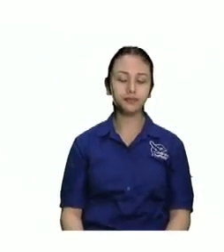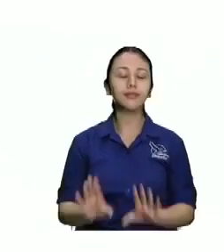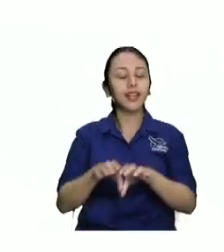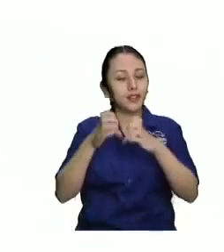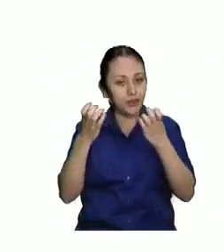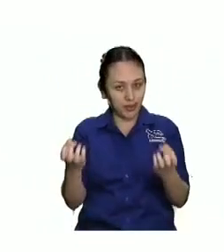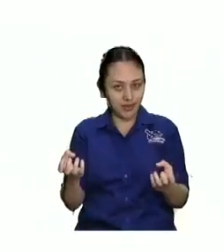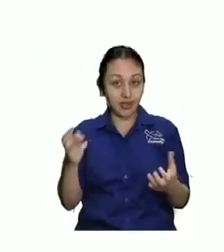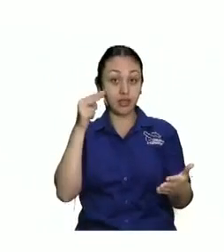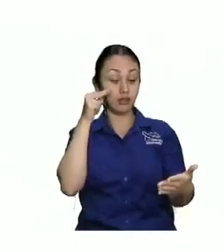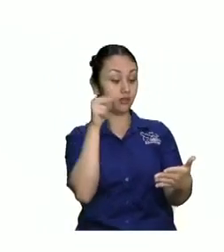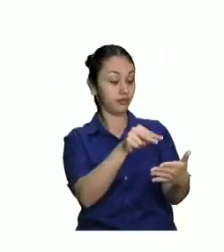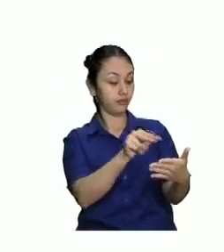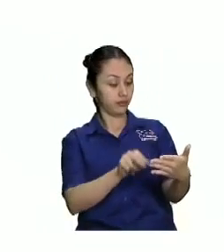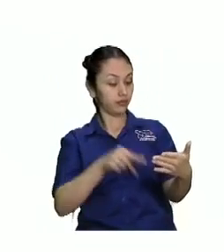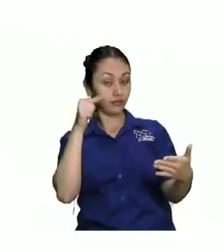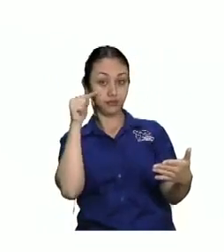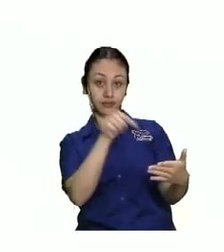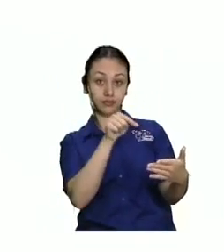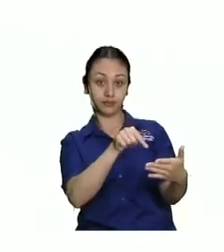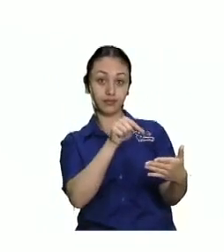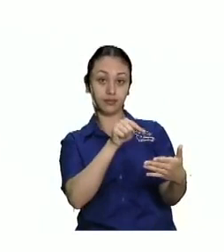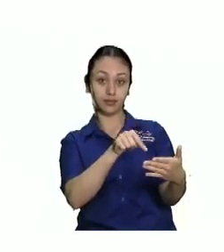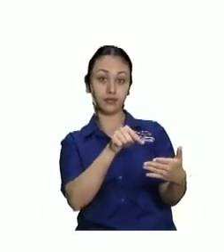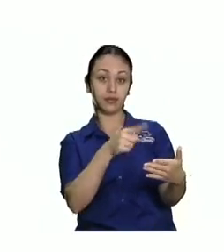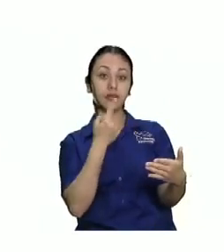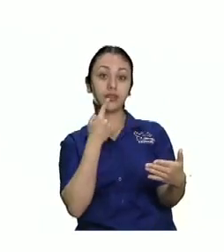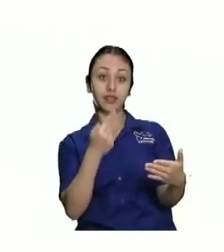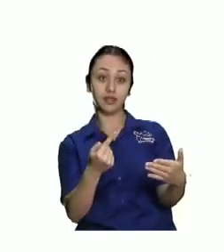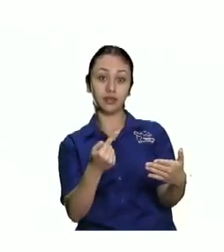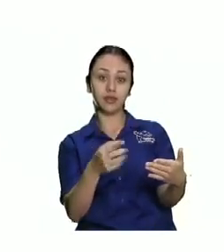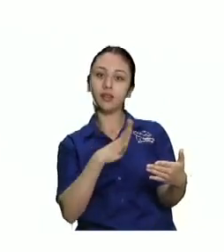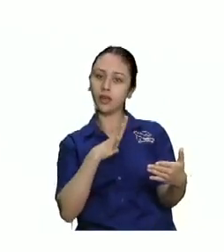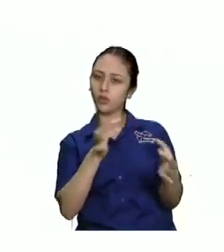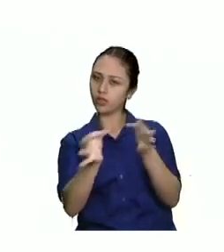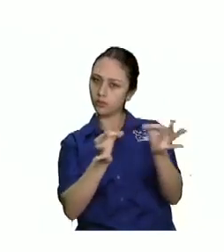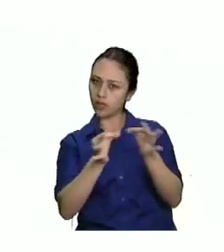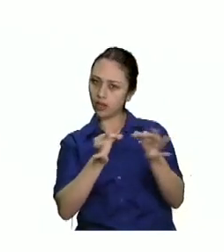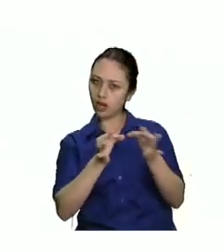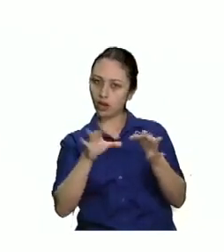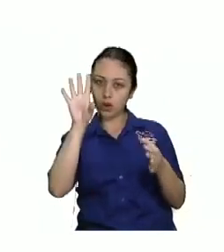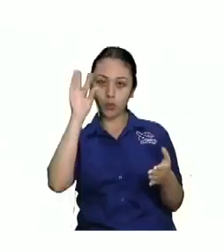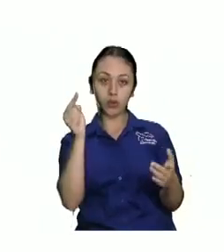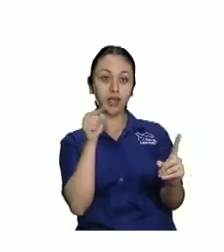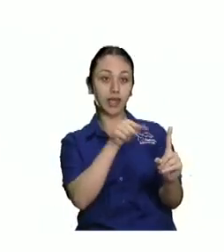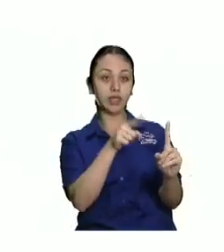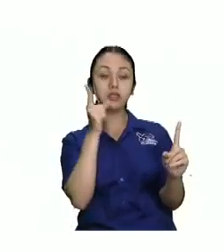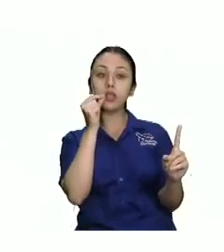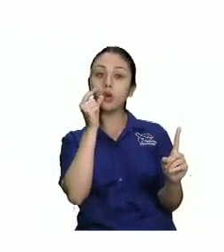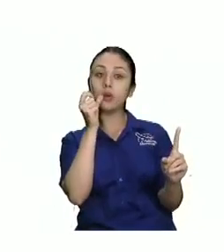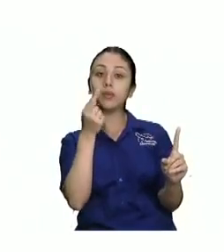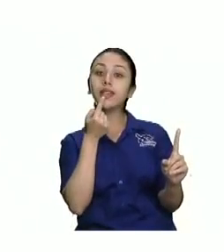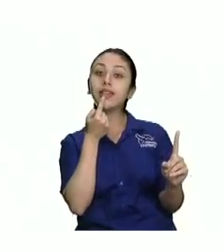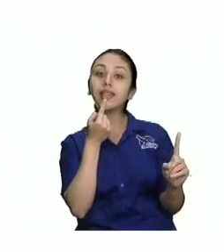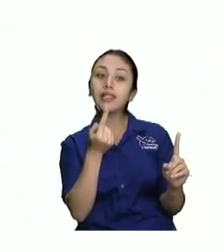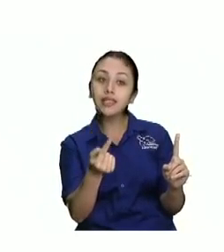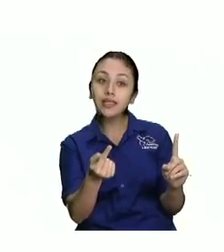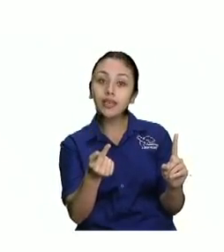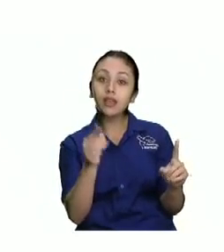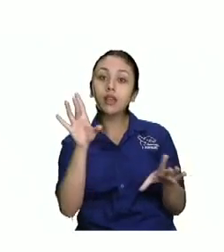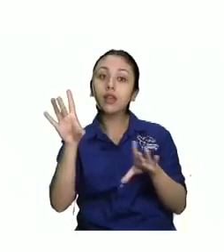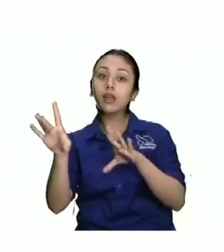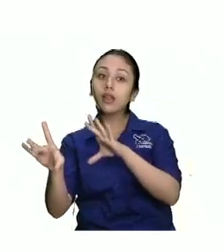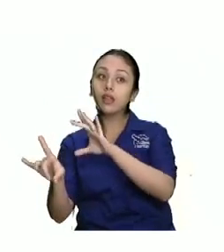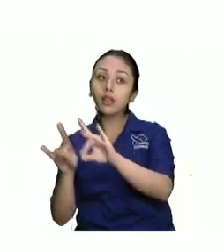Entonces aquí dice él, mire, es que aquí, por eso hay que explicarlo, porque este cuate dice que algunas de las cosas